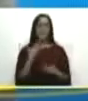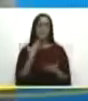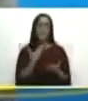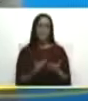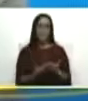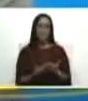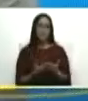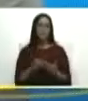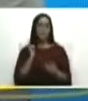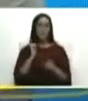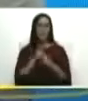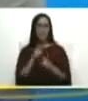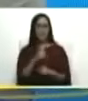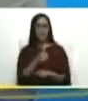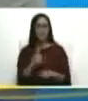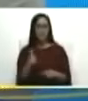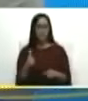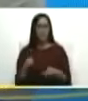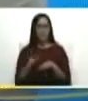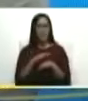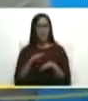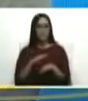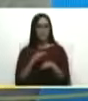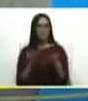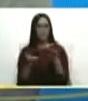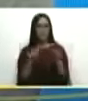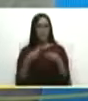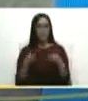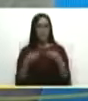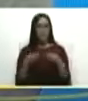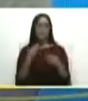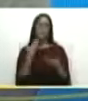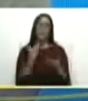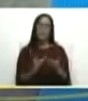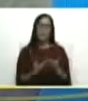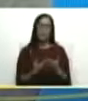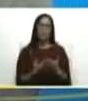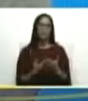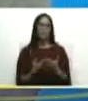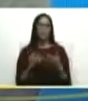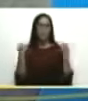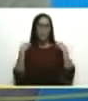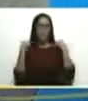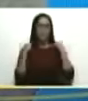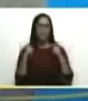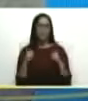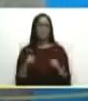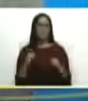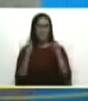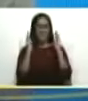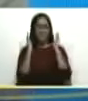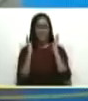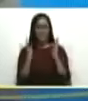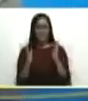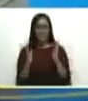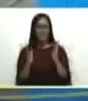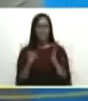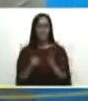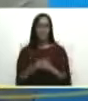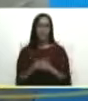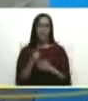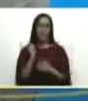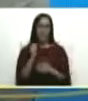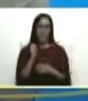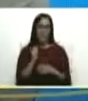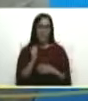desde cada uno de los ministerios de servicios públicos, permitió un ejercicio muy fino de atender con tareas